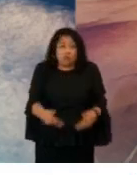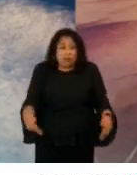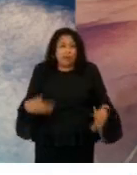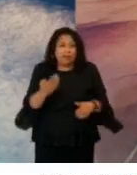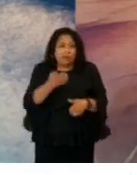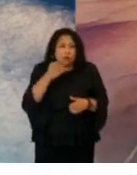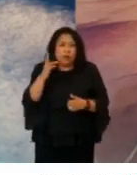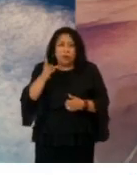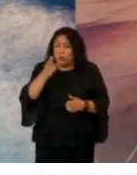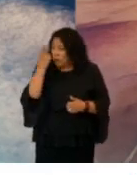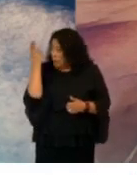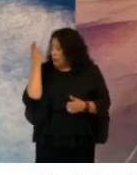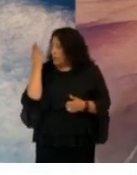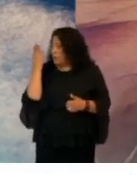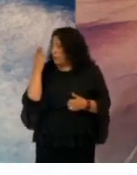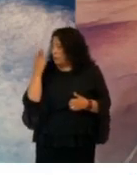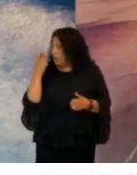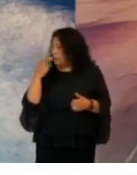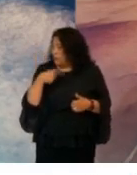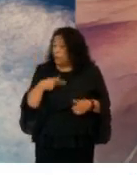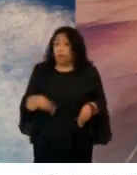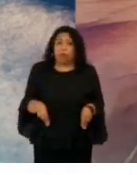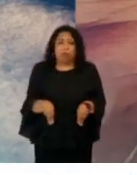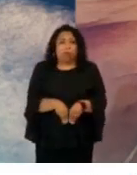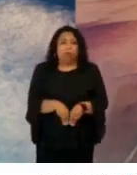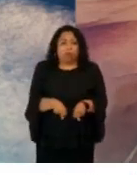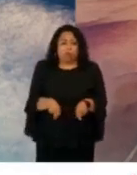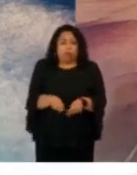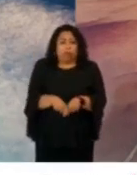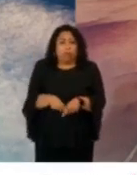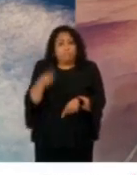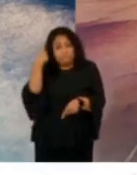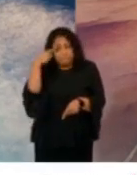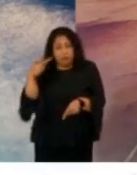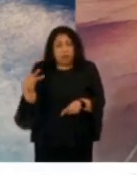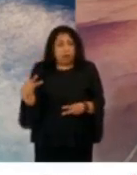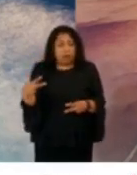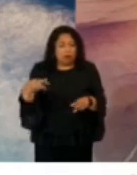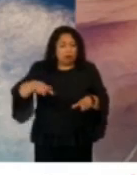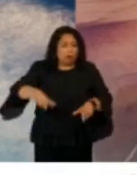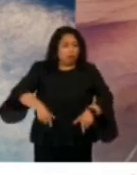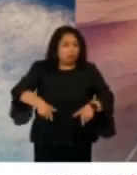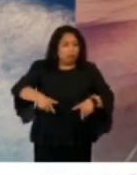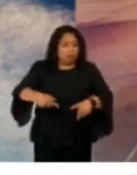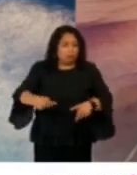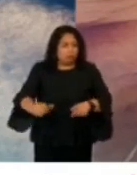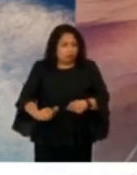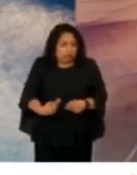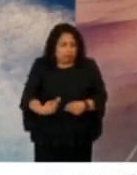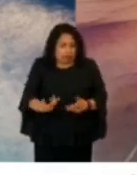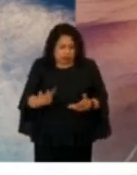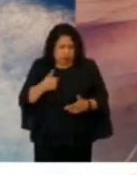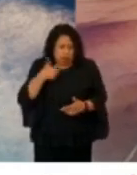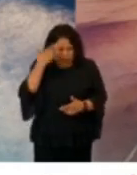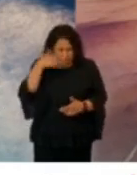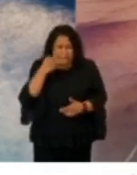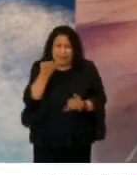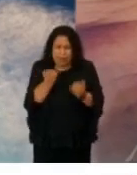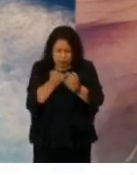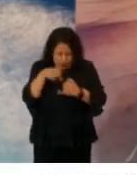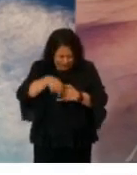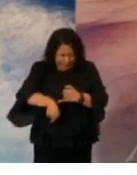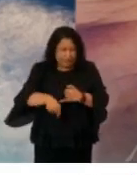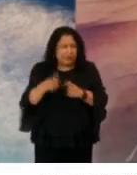colegio en la universidad, tenía que ir así, o sea, al colegio, para que un señor no me tomara una foto abajo de la micro. Y yo sé que eso también pasa